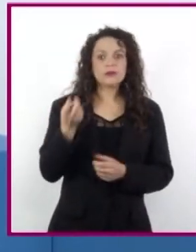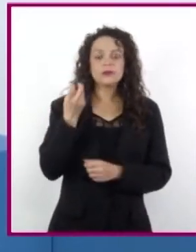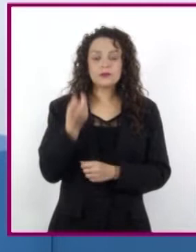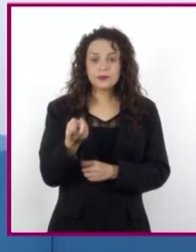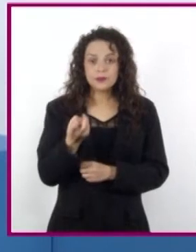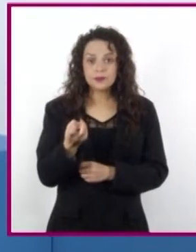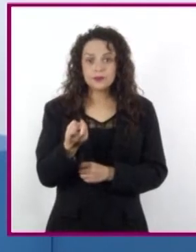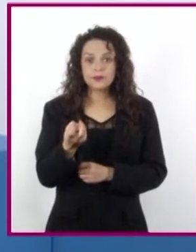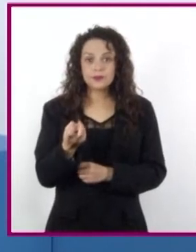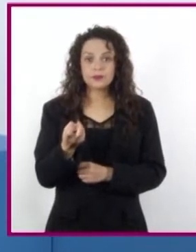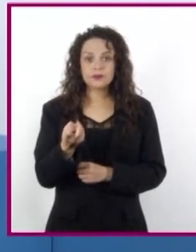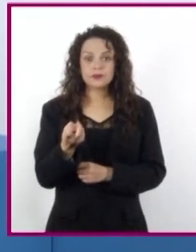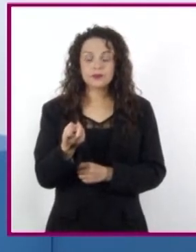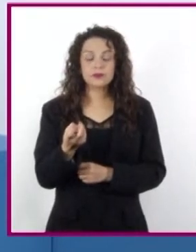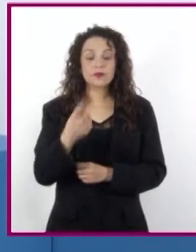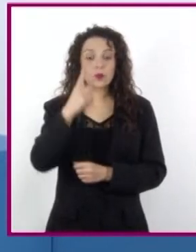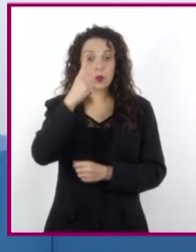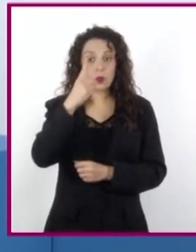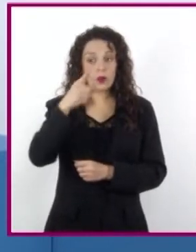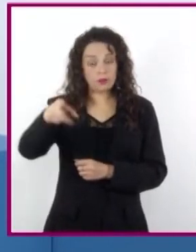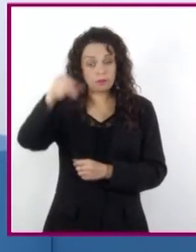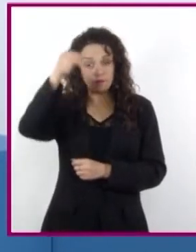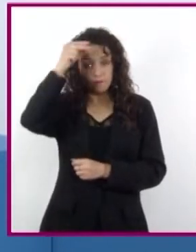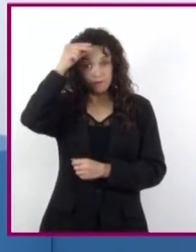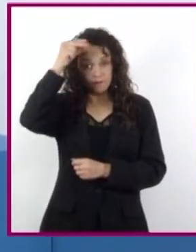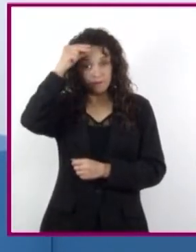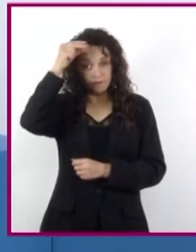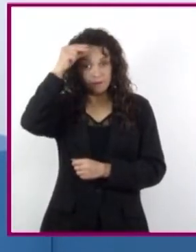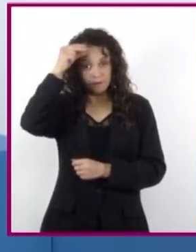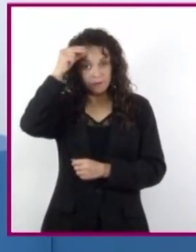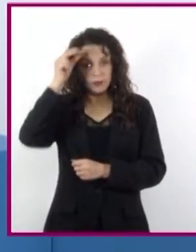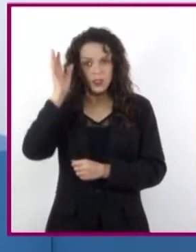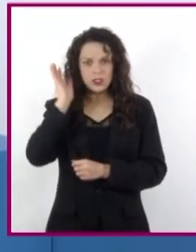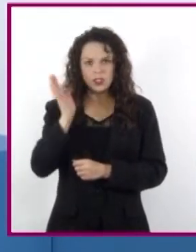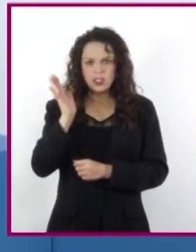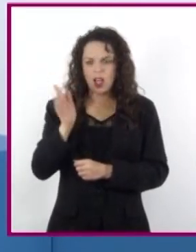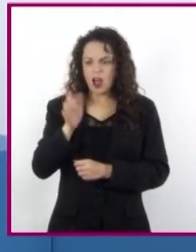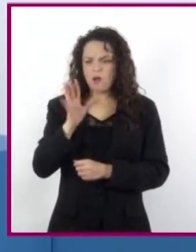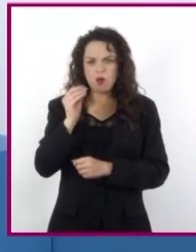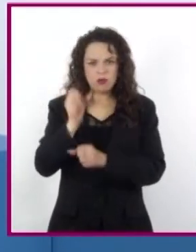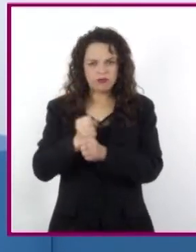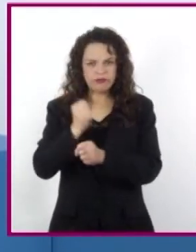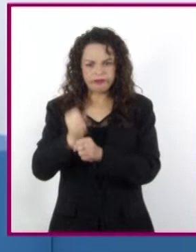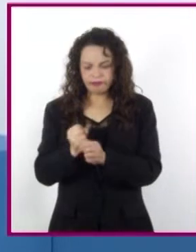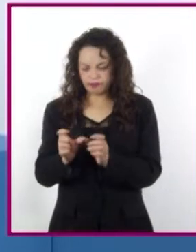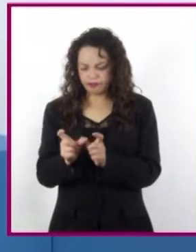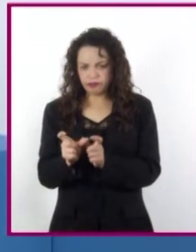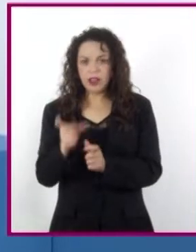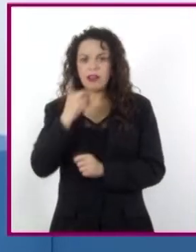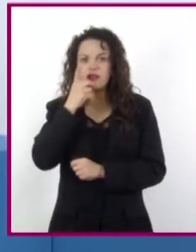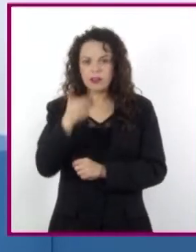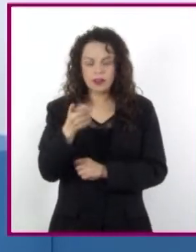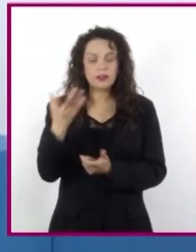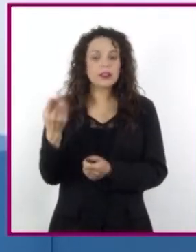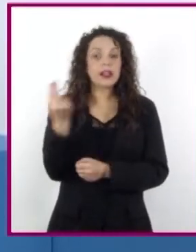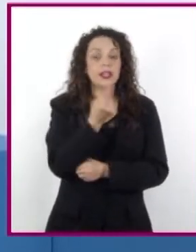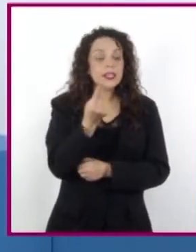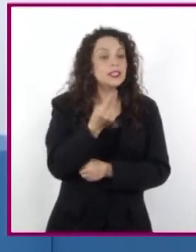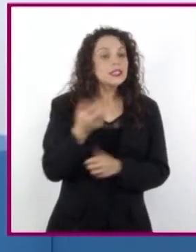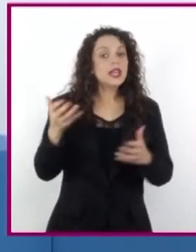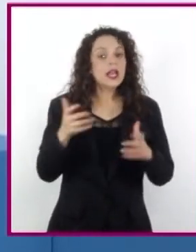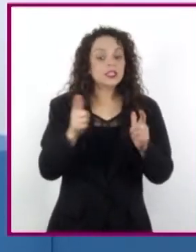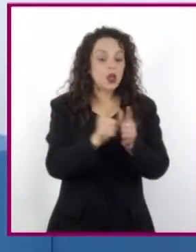que una sabia tarjeta, un poco desgastada, les propuso el reto de formar grupos